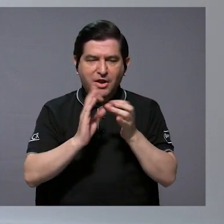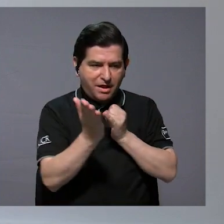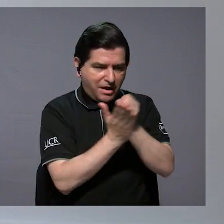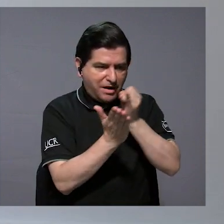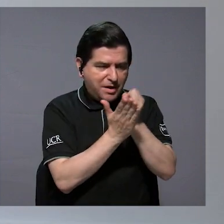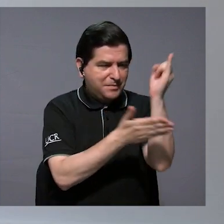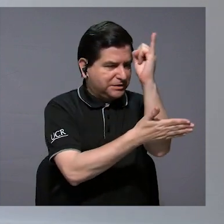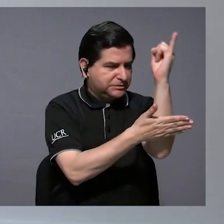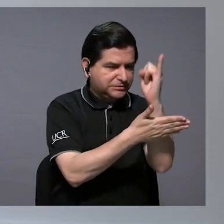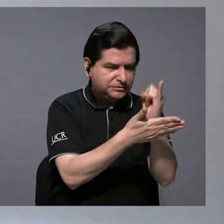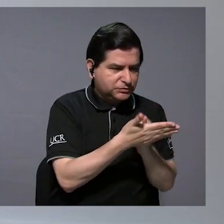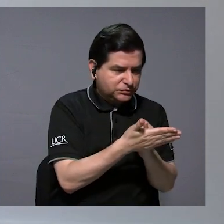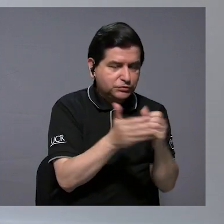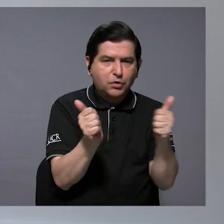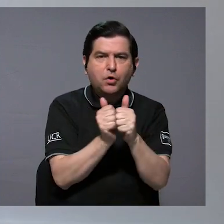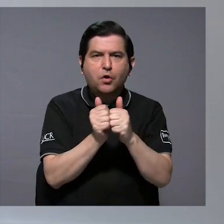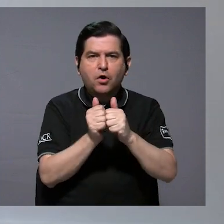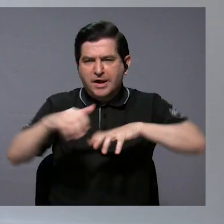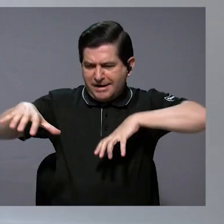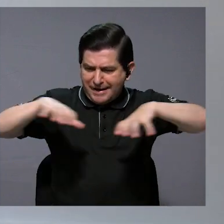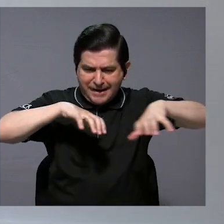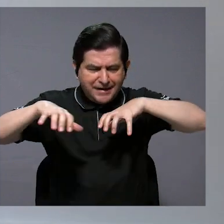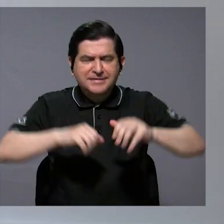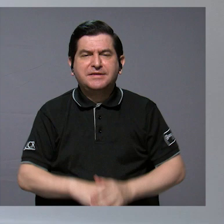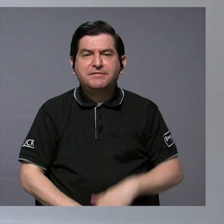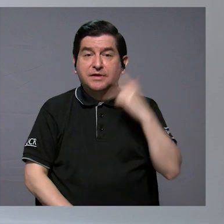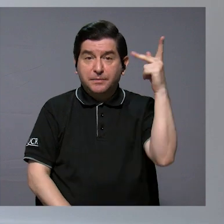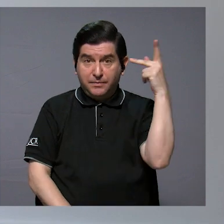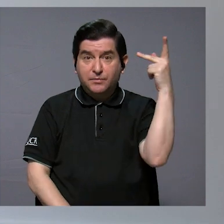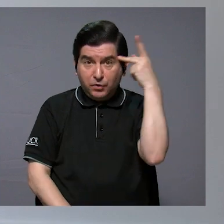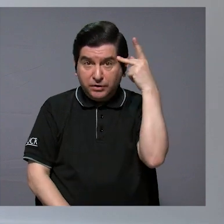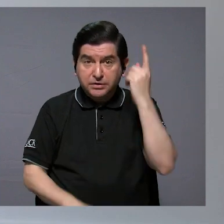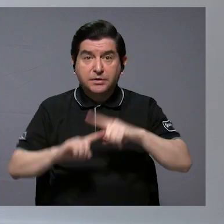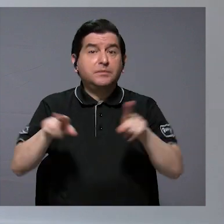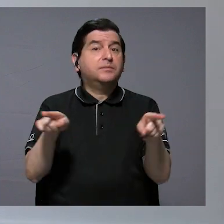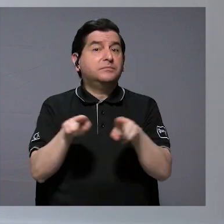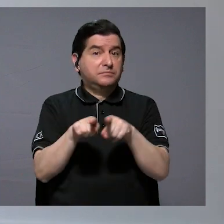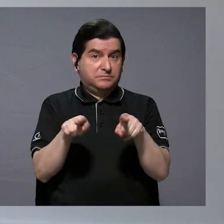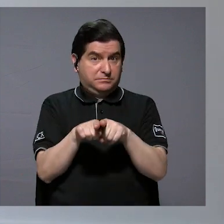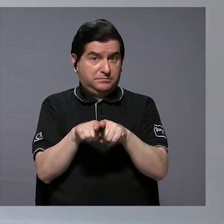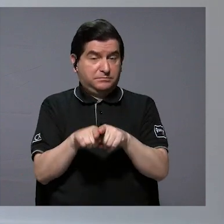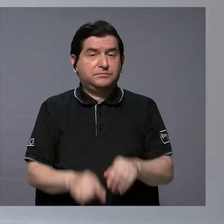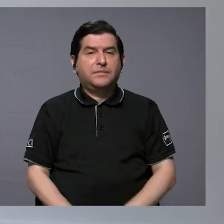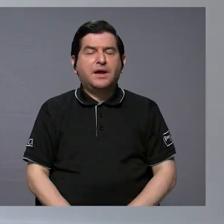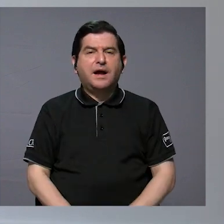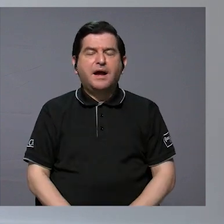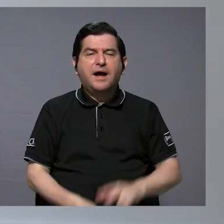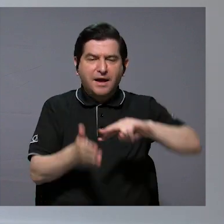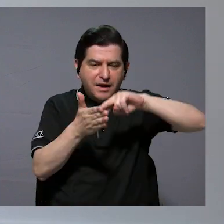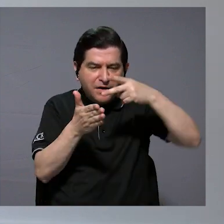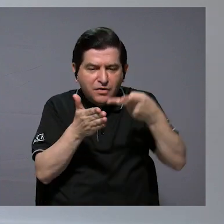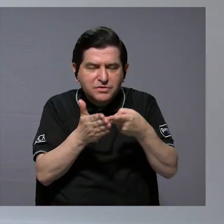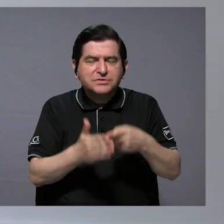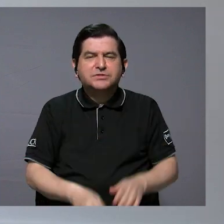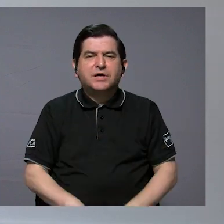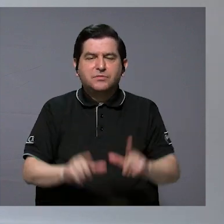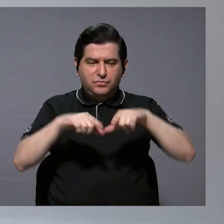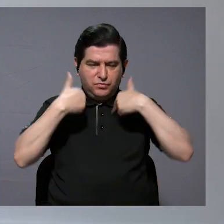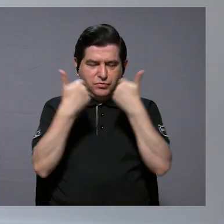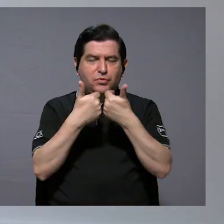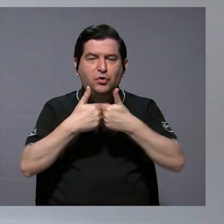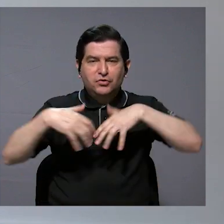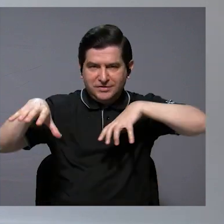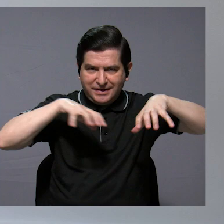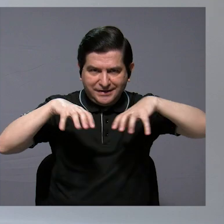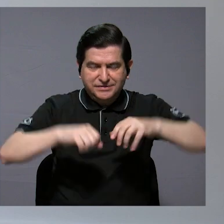de vincular la investigación artística con el activismo más político, pero también con la concepción